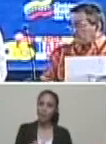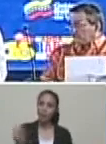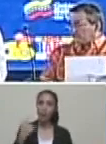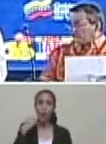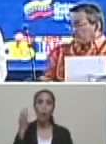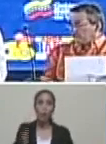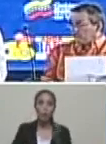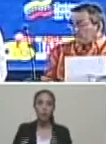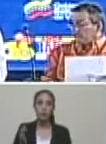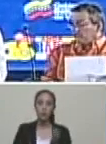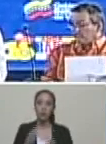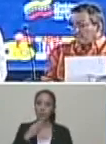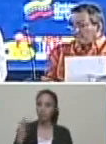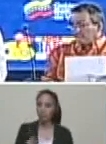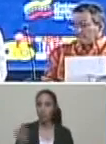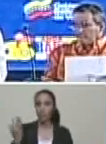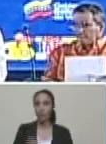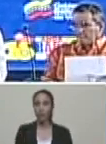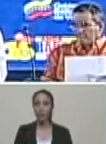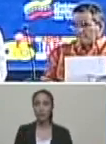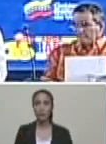justicia. Cueste lo que cueste.